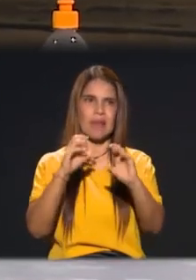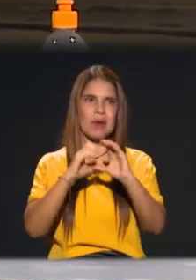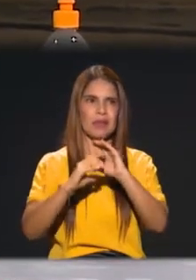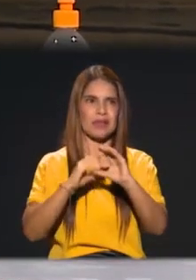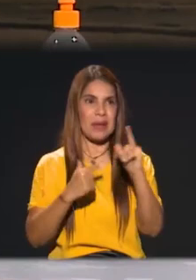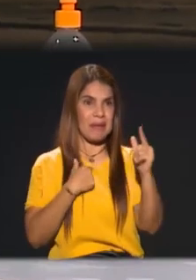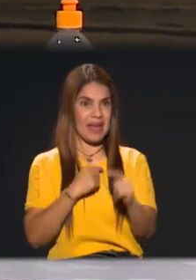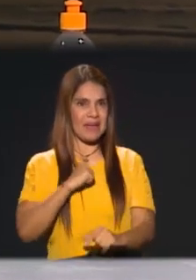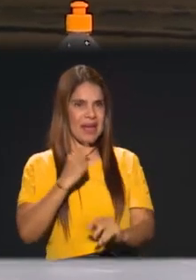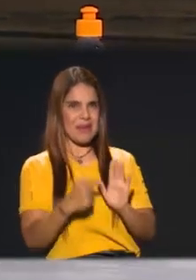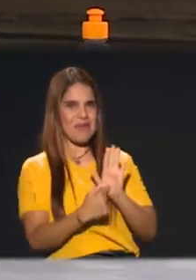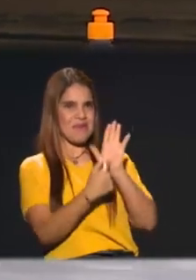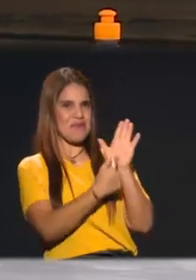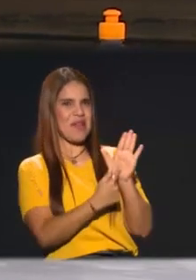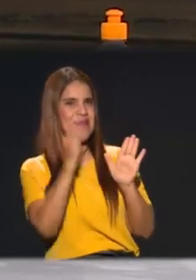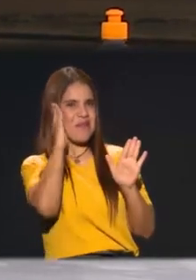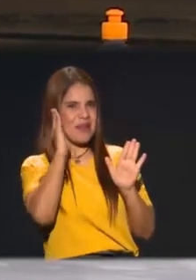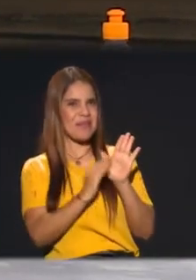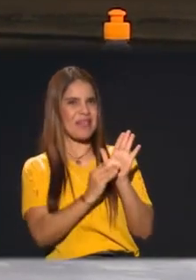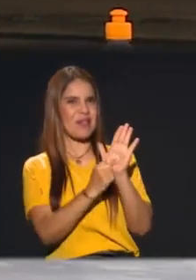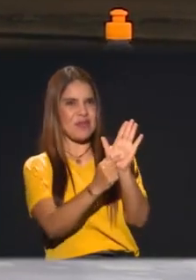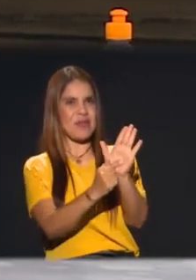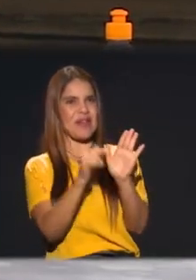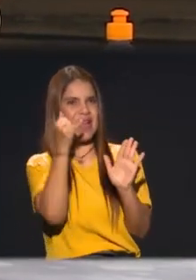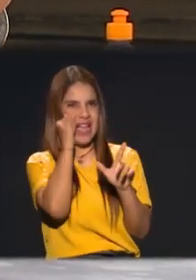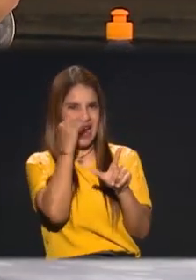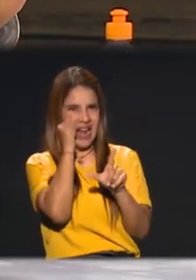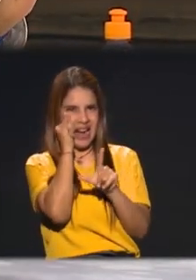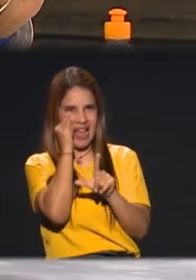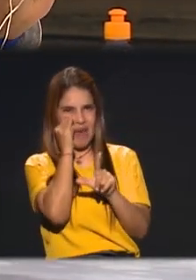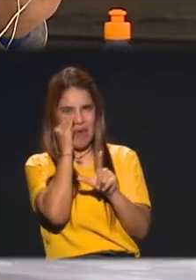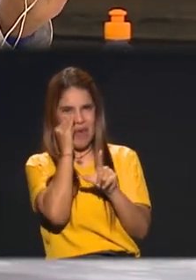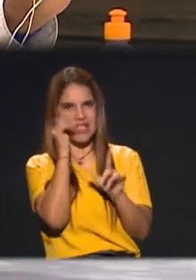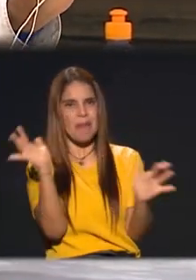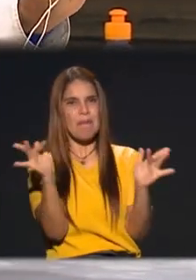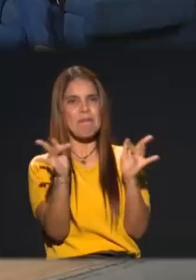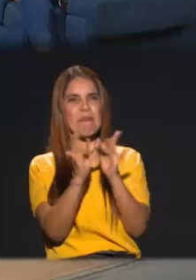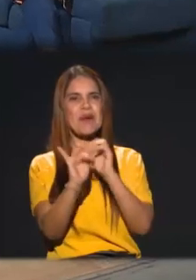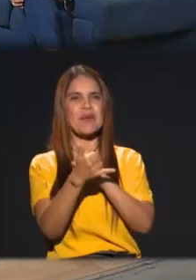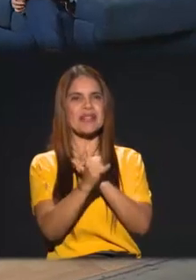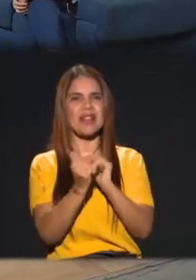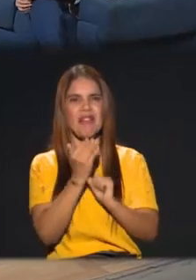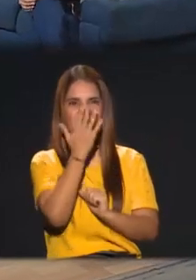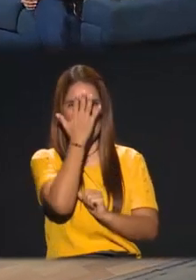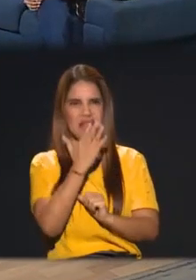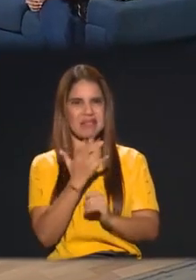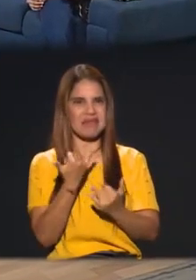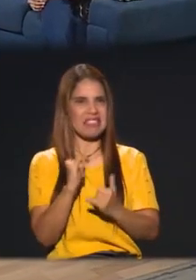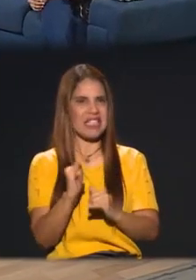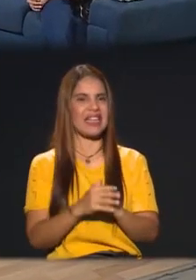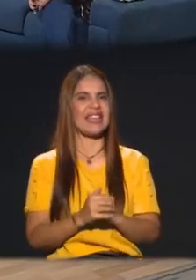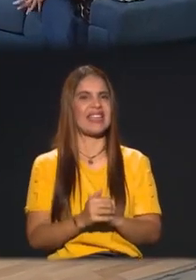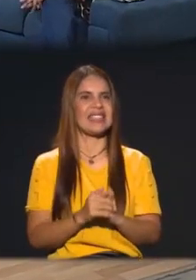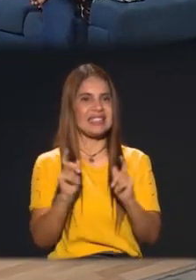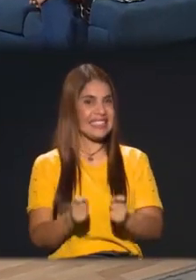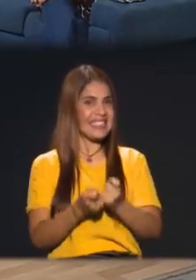Ya descargué el StreamYards para grabarlas y ya me conecté al Facebook y al WhatsApp. Con ese apenas nos conectamos. No creo que porque usted tenga ese